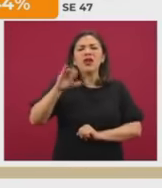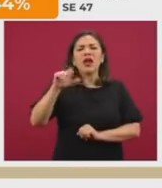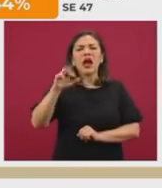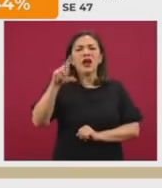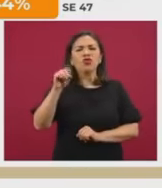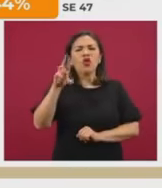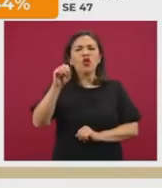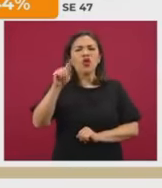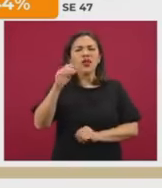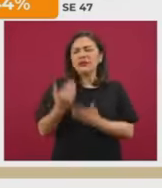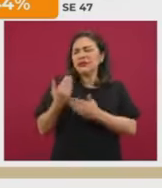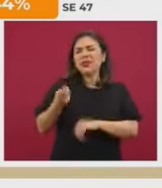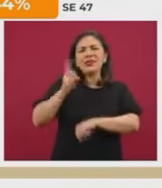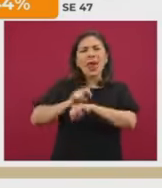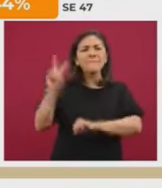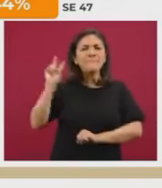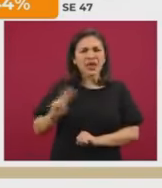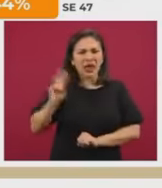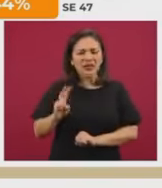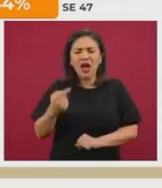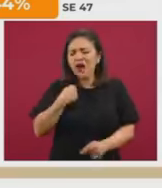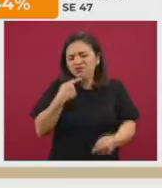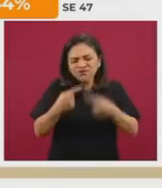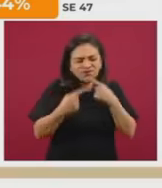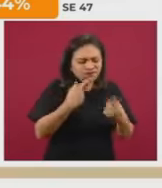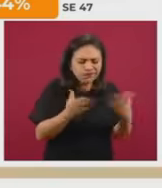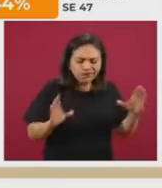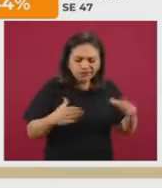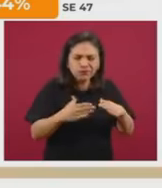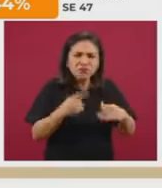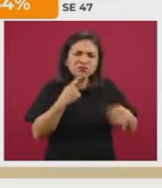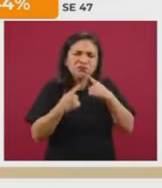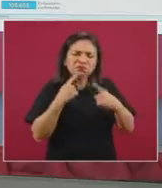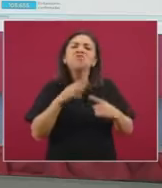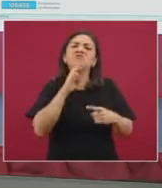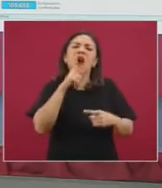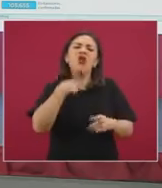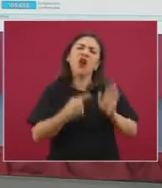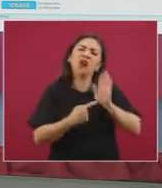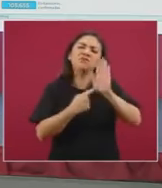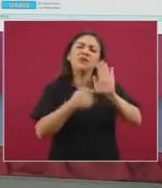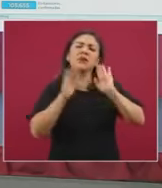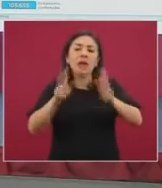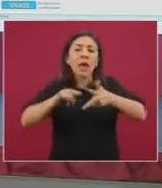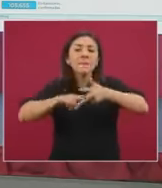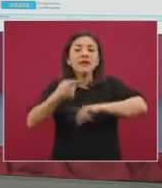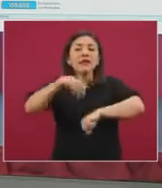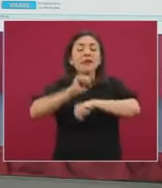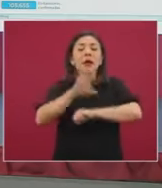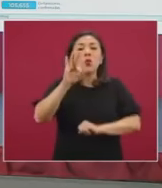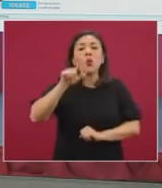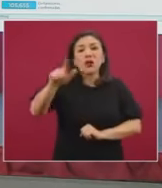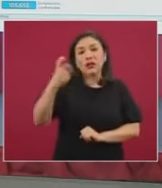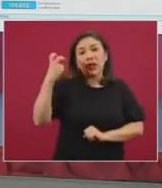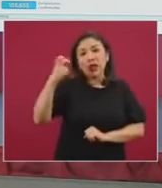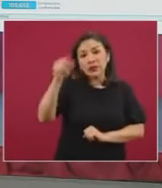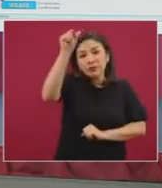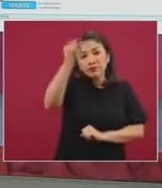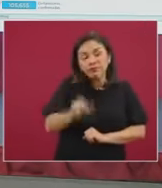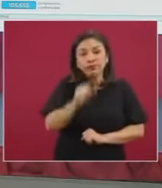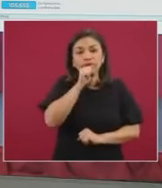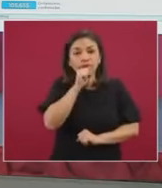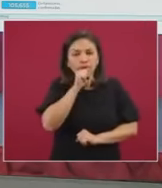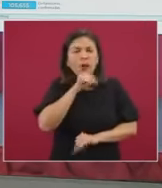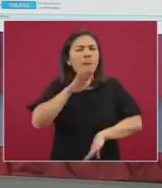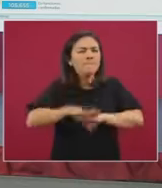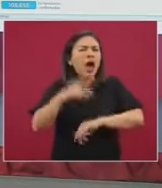pasado, decidimos desde el viernes presentar ya la barra de la semana 47.